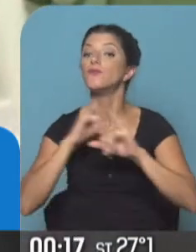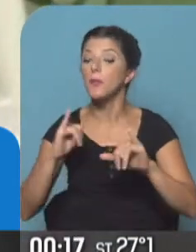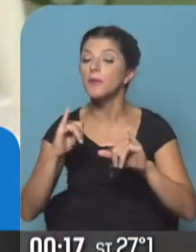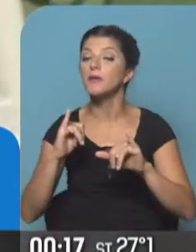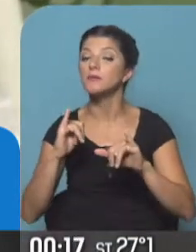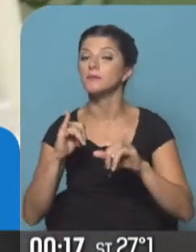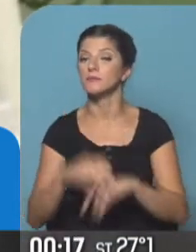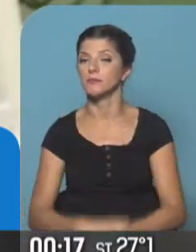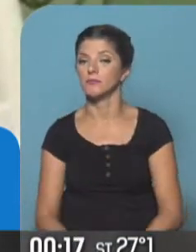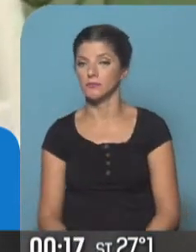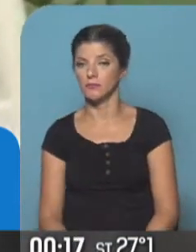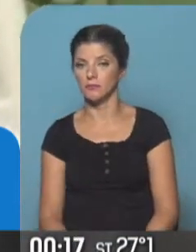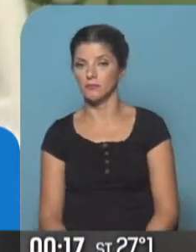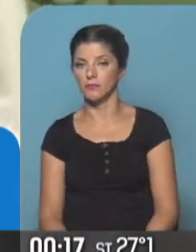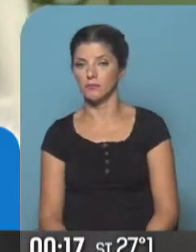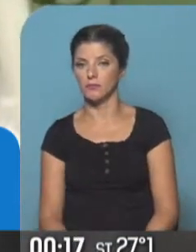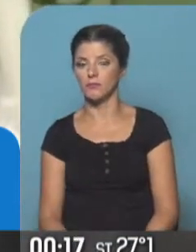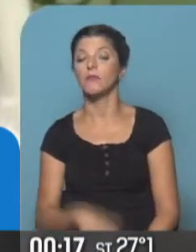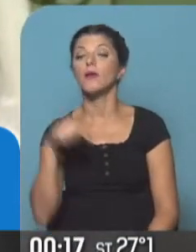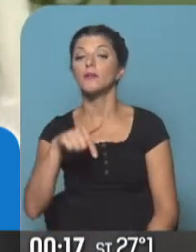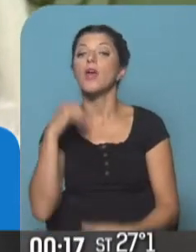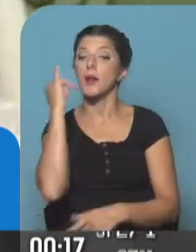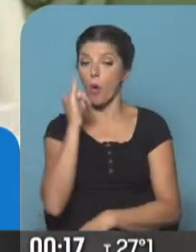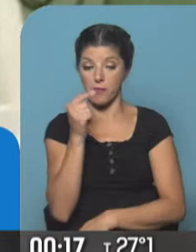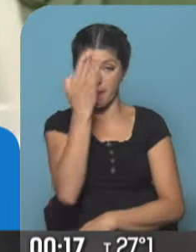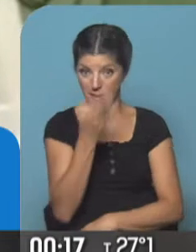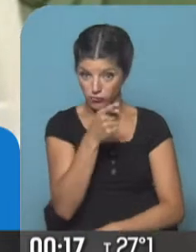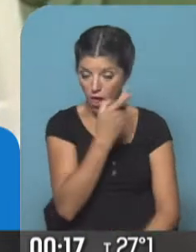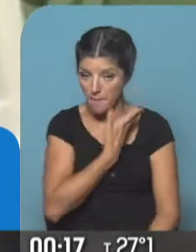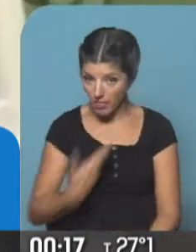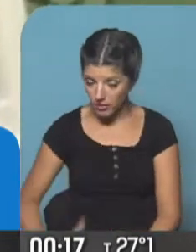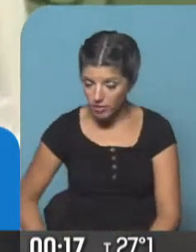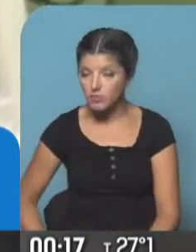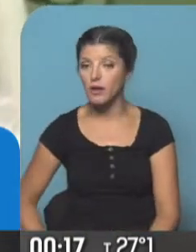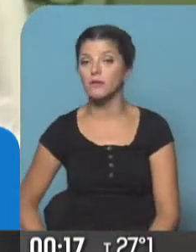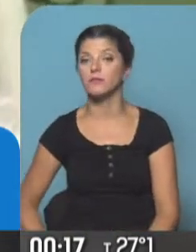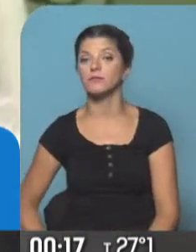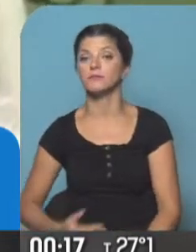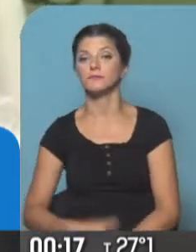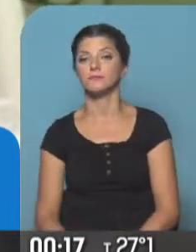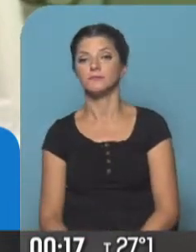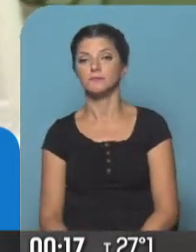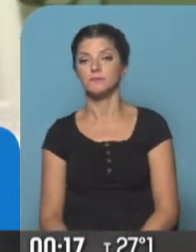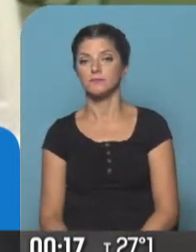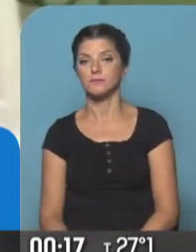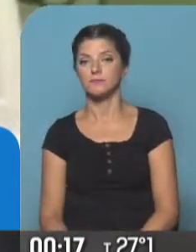Comisión de Gracias Presidenciales, la cual recomendó al presidente de la República, en consideración